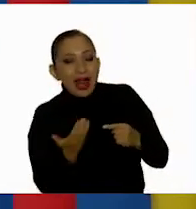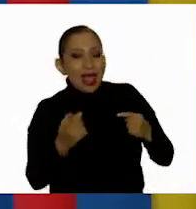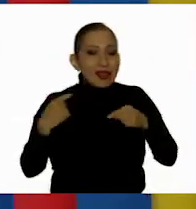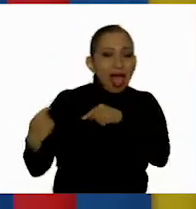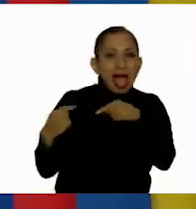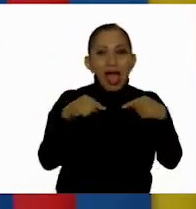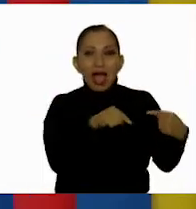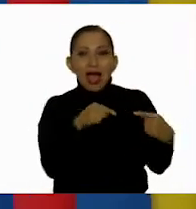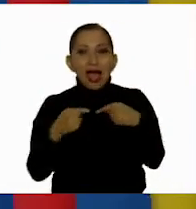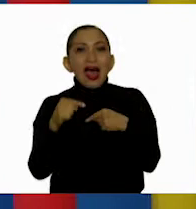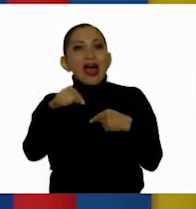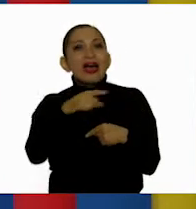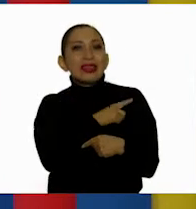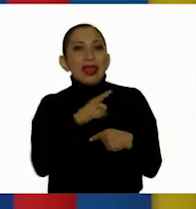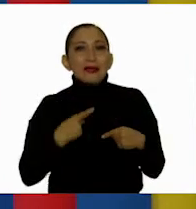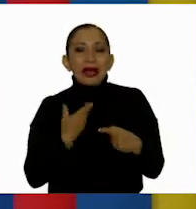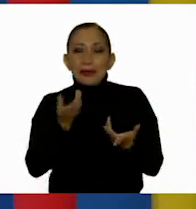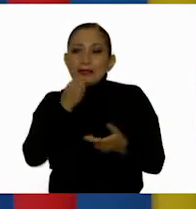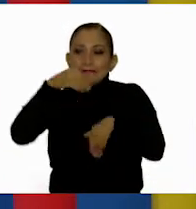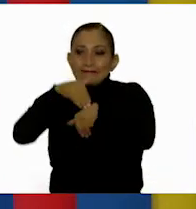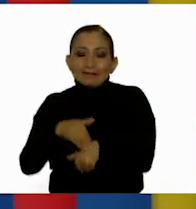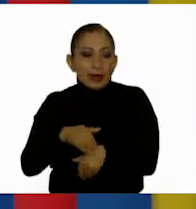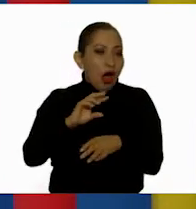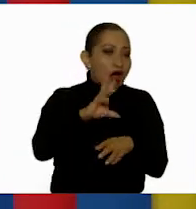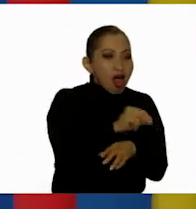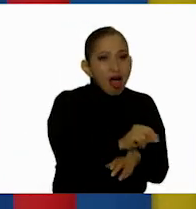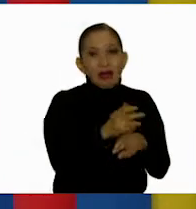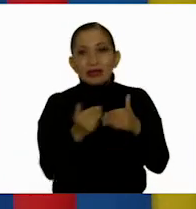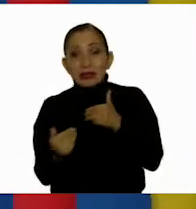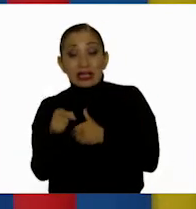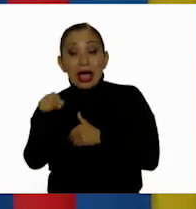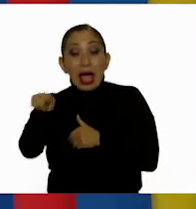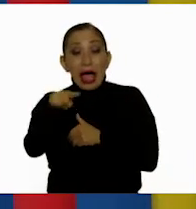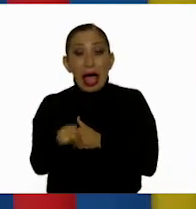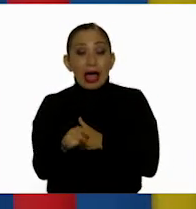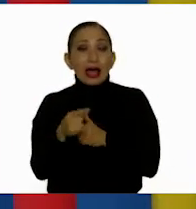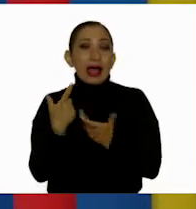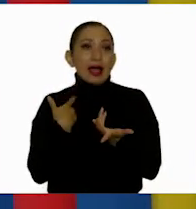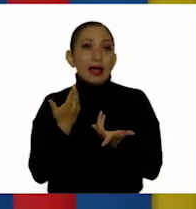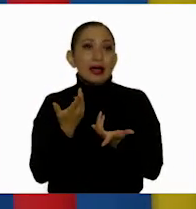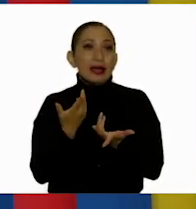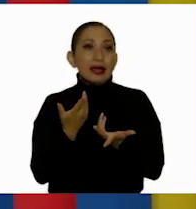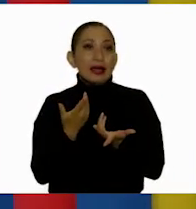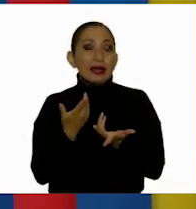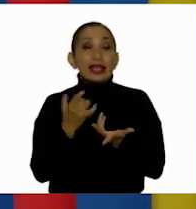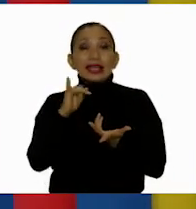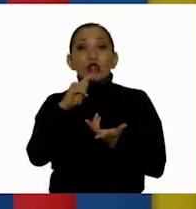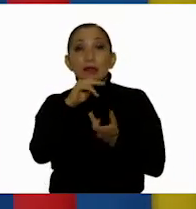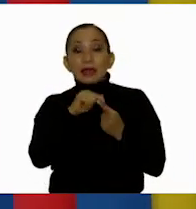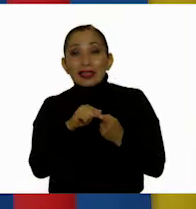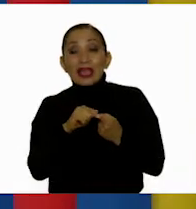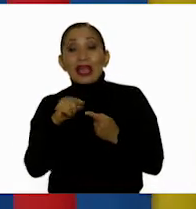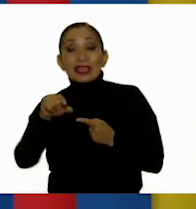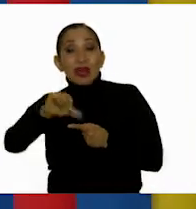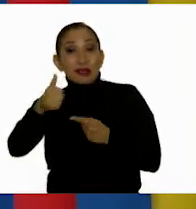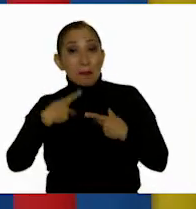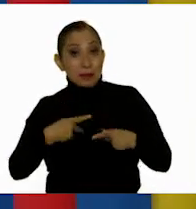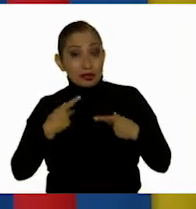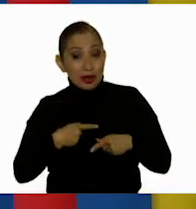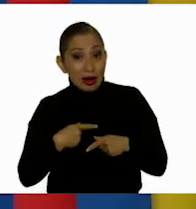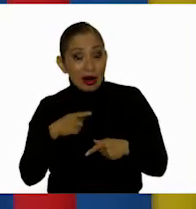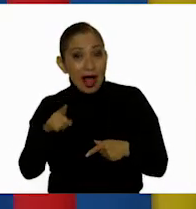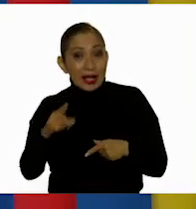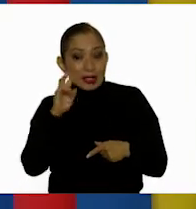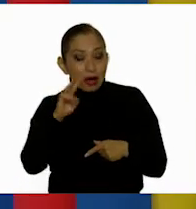opuestos que tuvieron que ceder y que muy bien representaban Vicente Guerrero y Agustín de Iturbide. Y esto debió